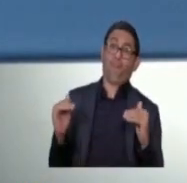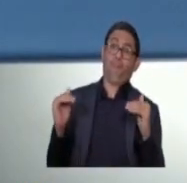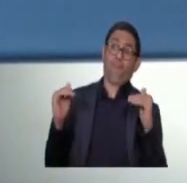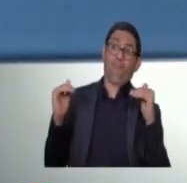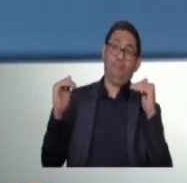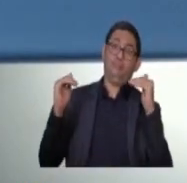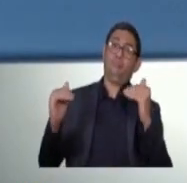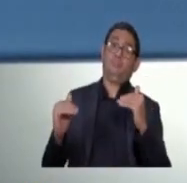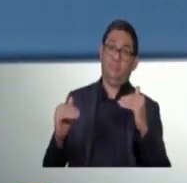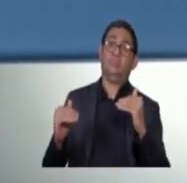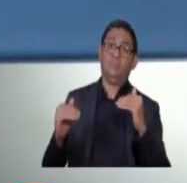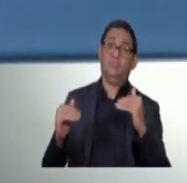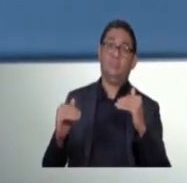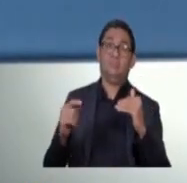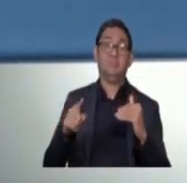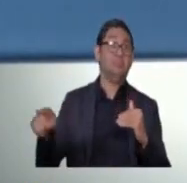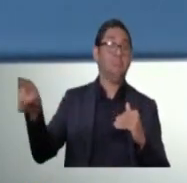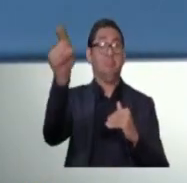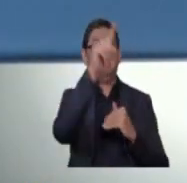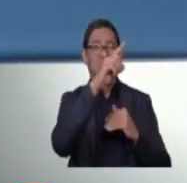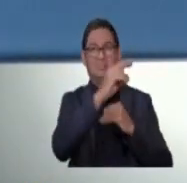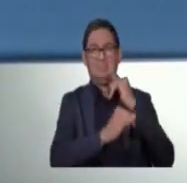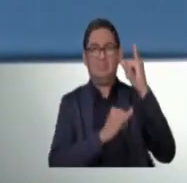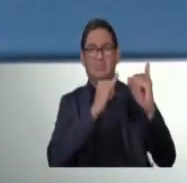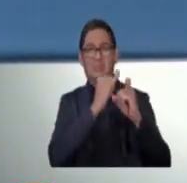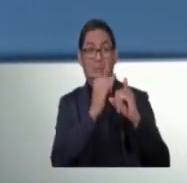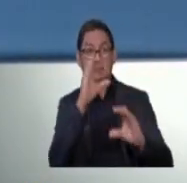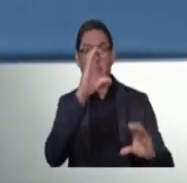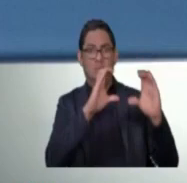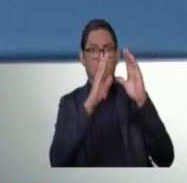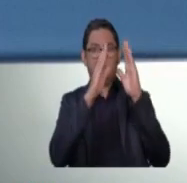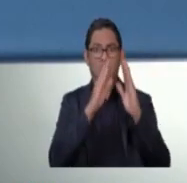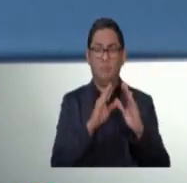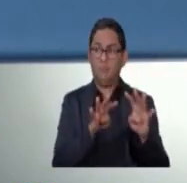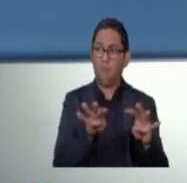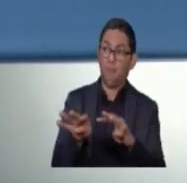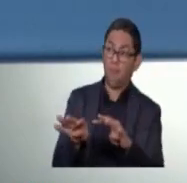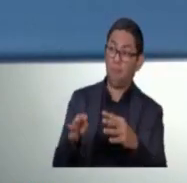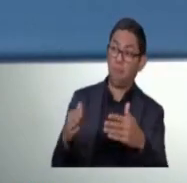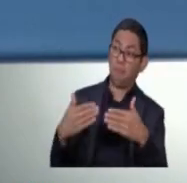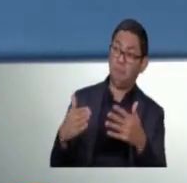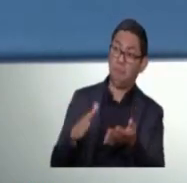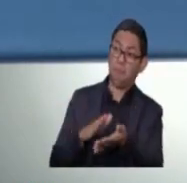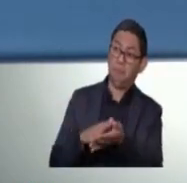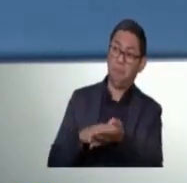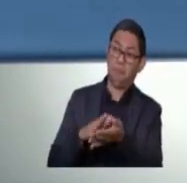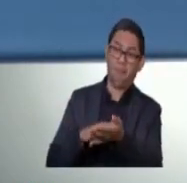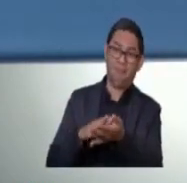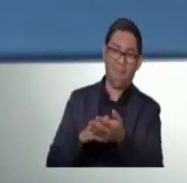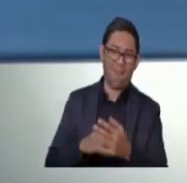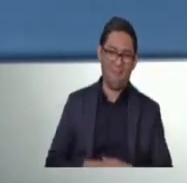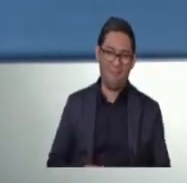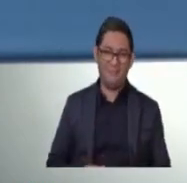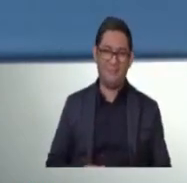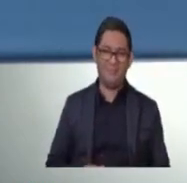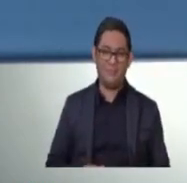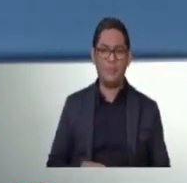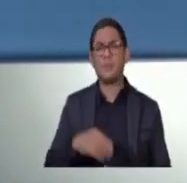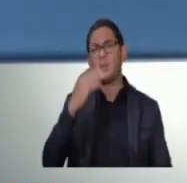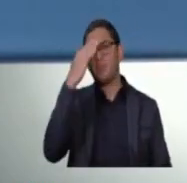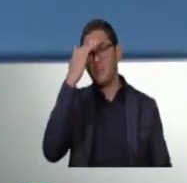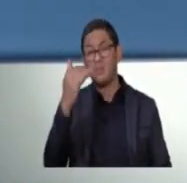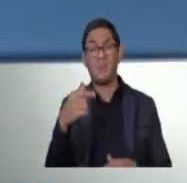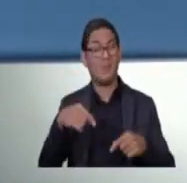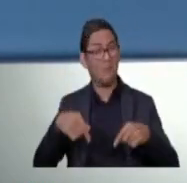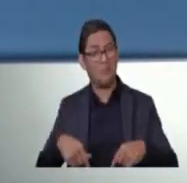ante la comunidad científica ya que a pesar de luchar día tras día contra